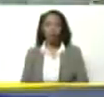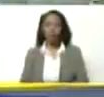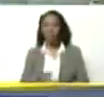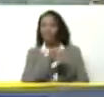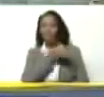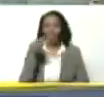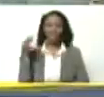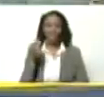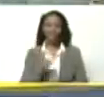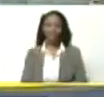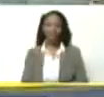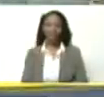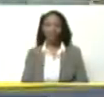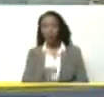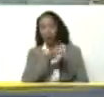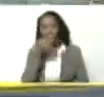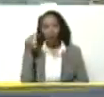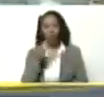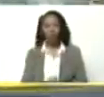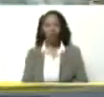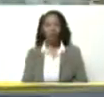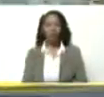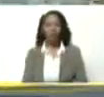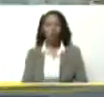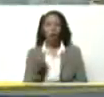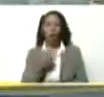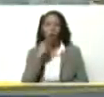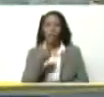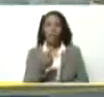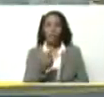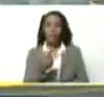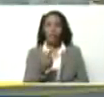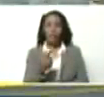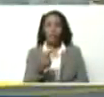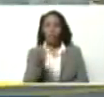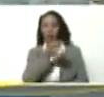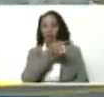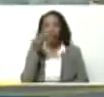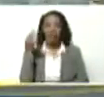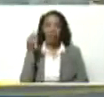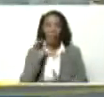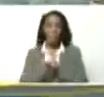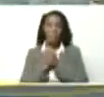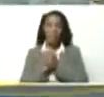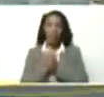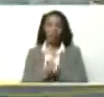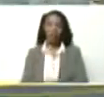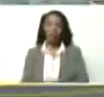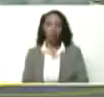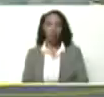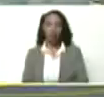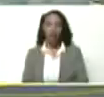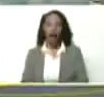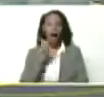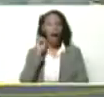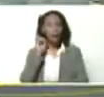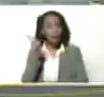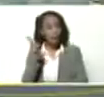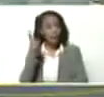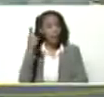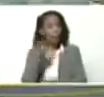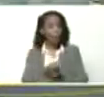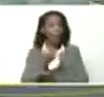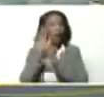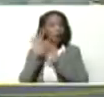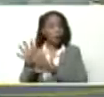Correcto, correcto. Como dice un amigo mío, correcto. Bueno, así debe ser.